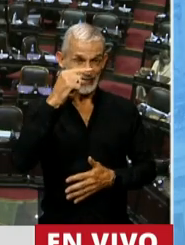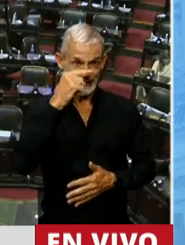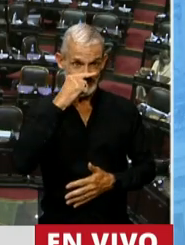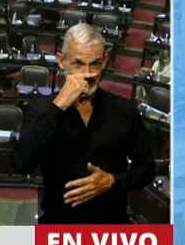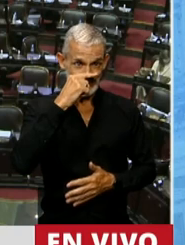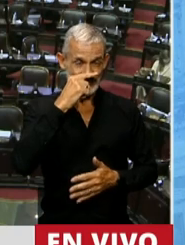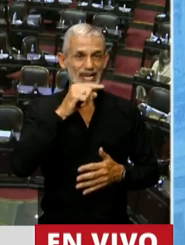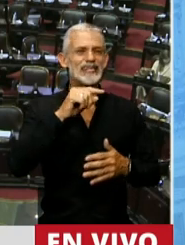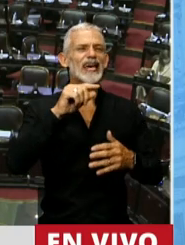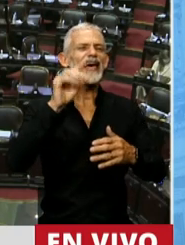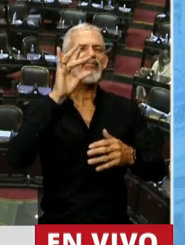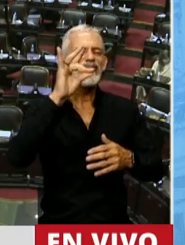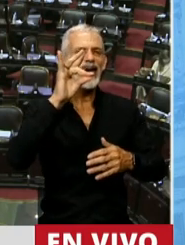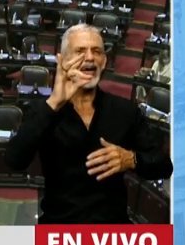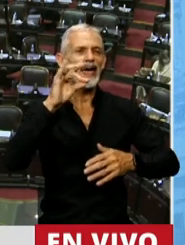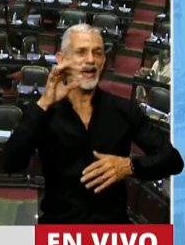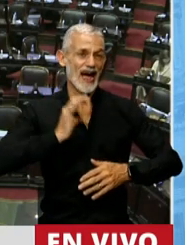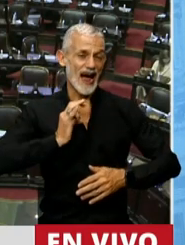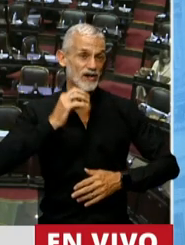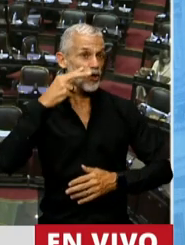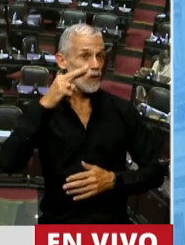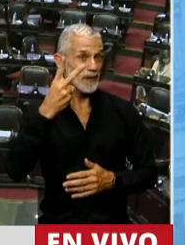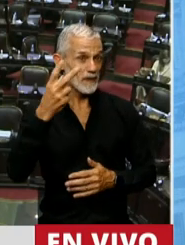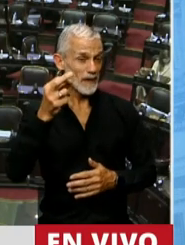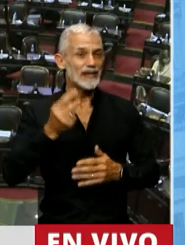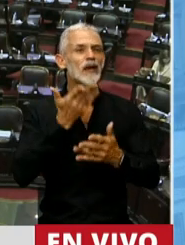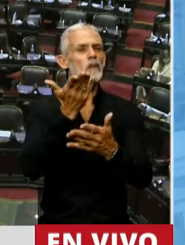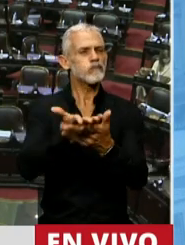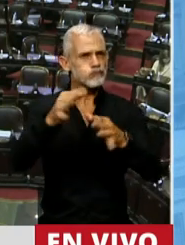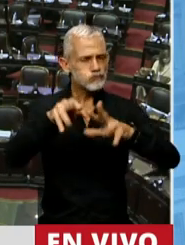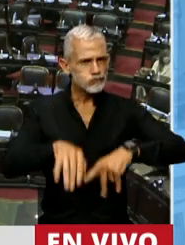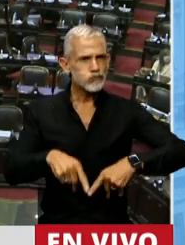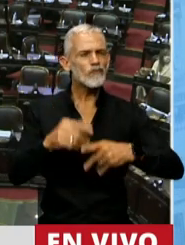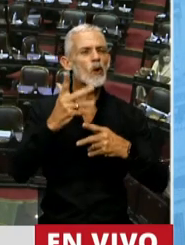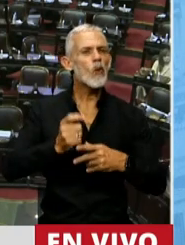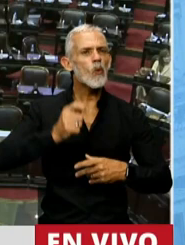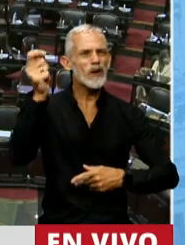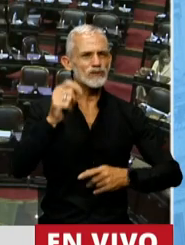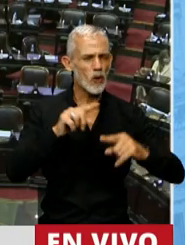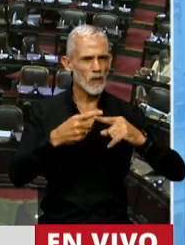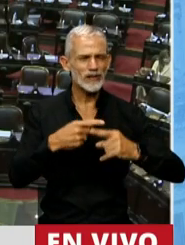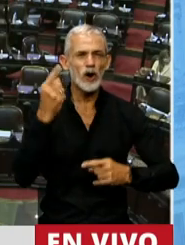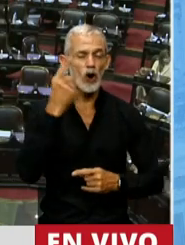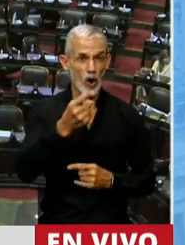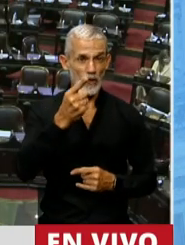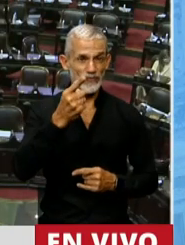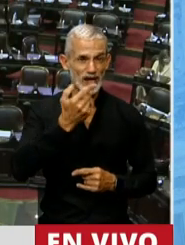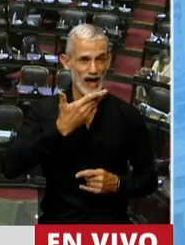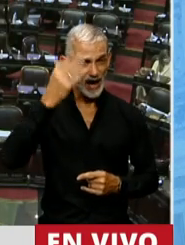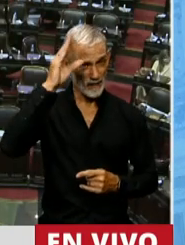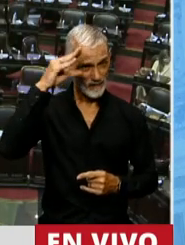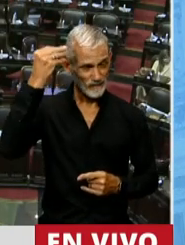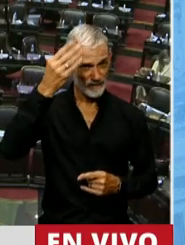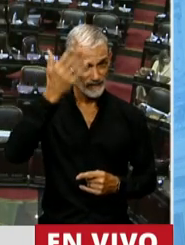6677, letra D del 2020, se presentó un pedido de juicio político contra Cristina Fernández de